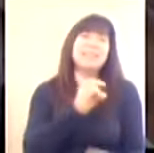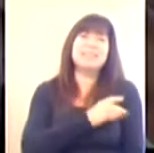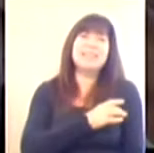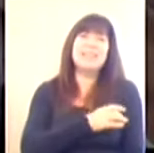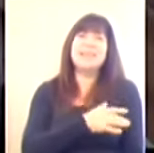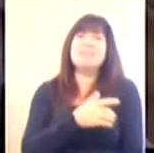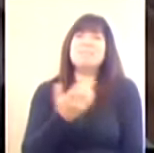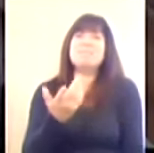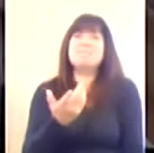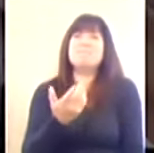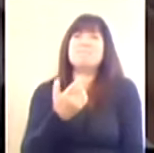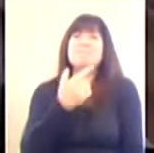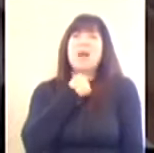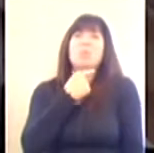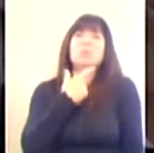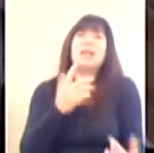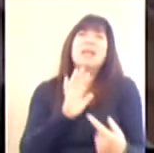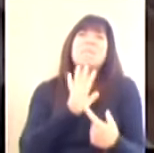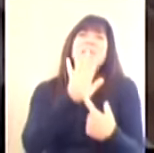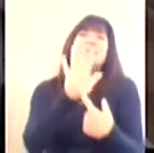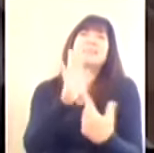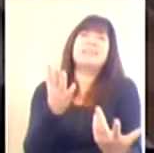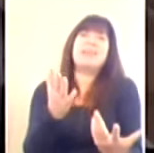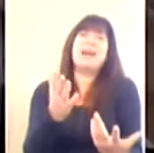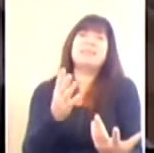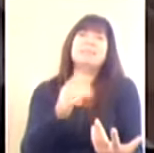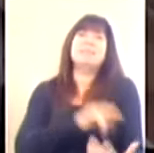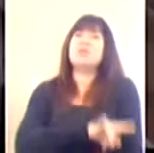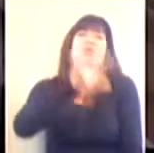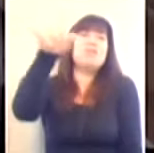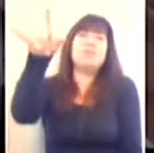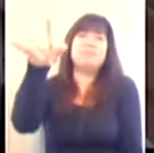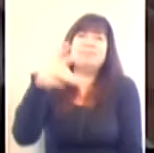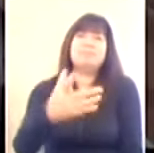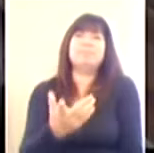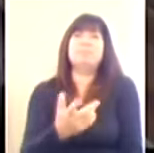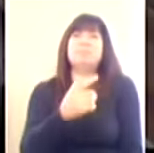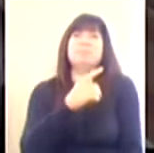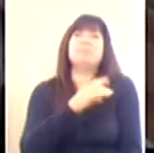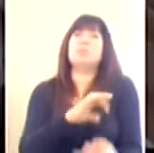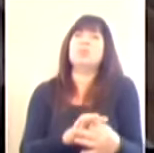de poder presentar sin tener que volar. Así que bueno, estamos